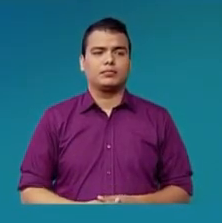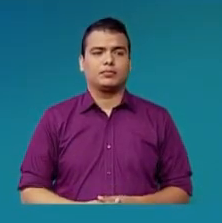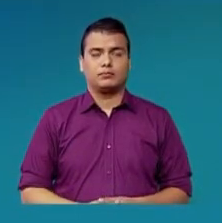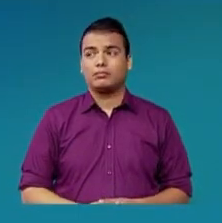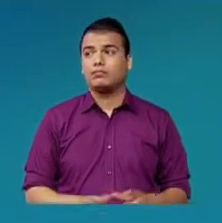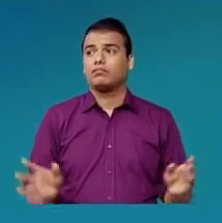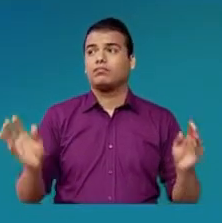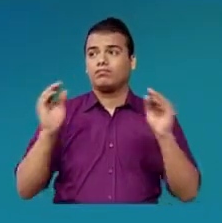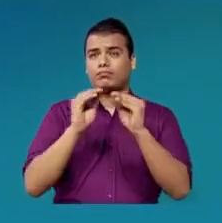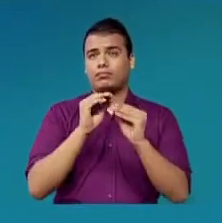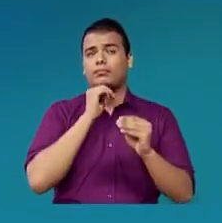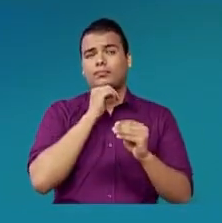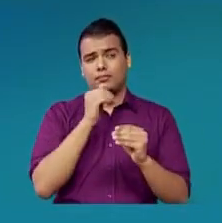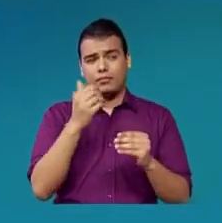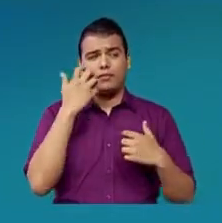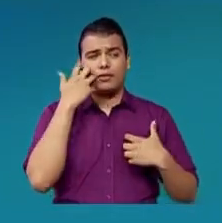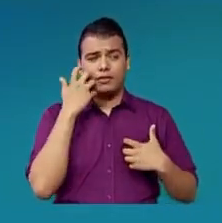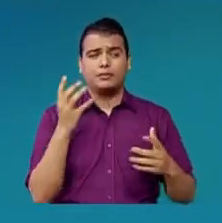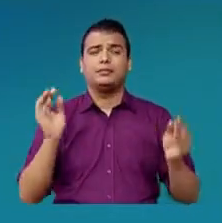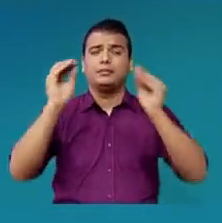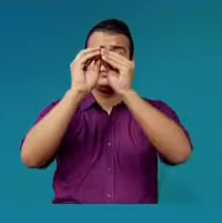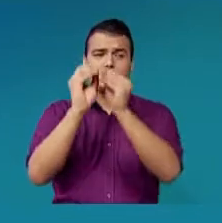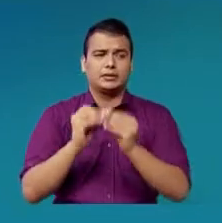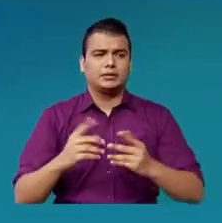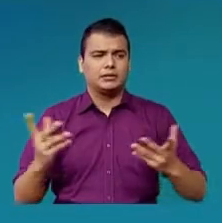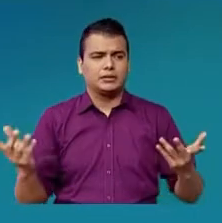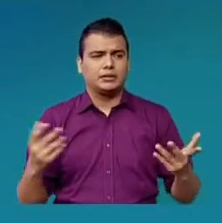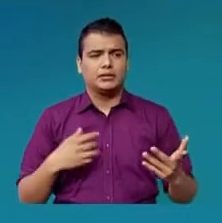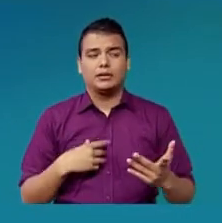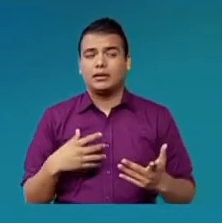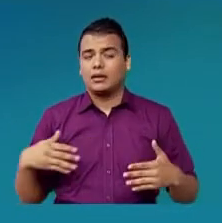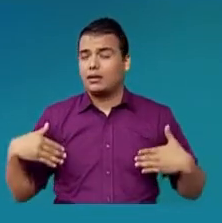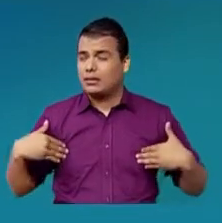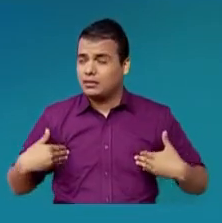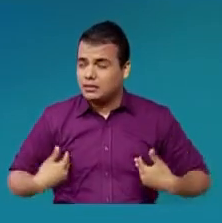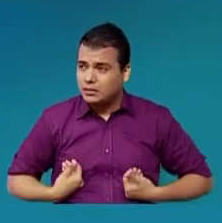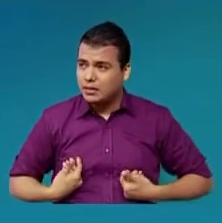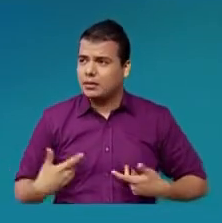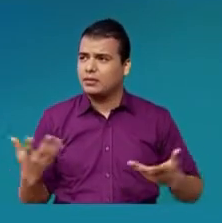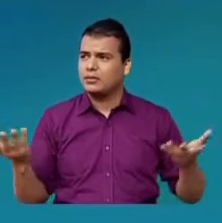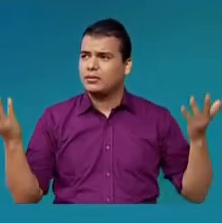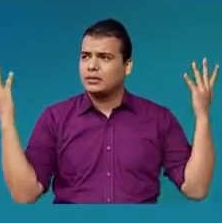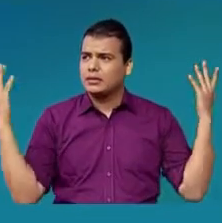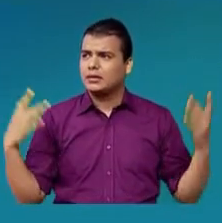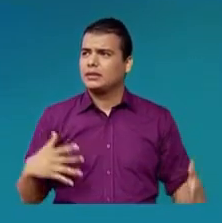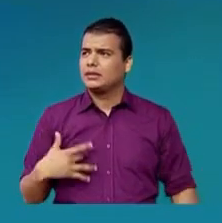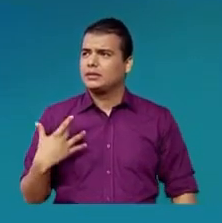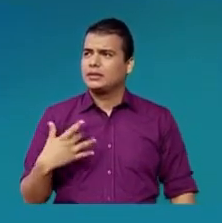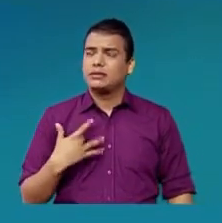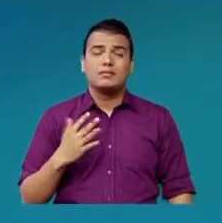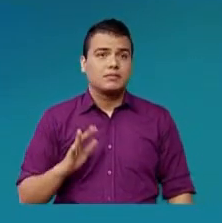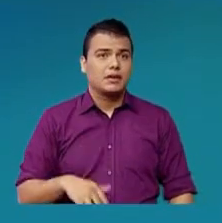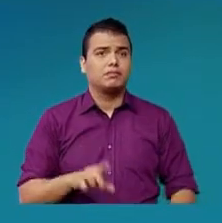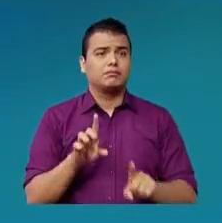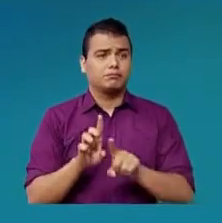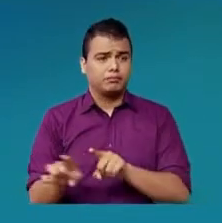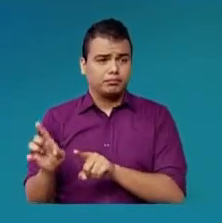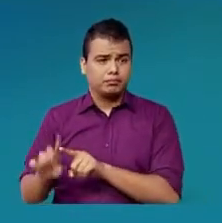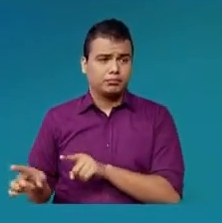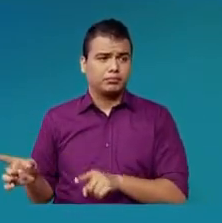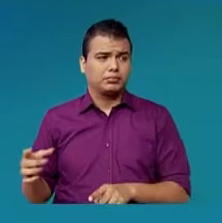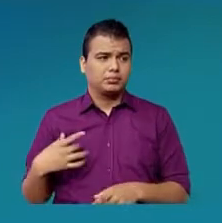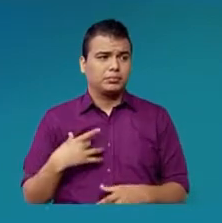eso nos genera más enfermedades, empezamos fatiga, a envejecer más pronto, nos vemos más acabaditos, mejor dicho. Sí, y está